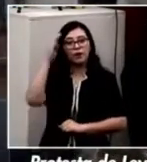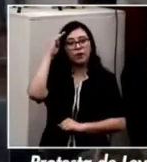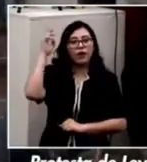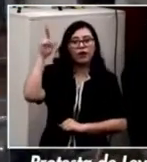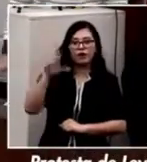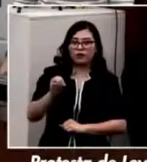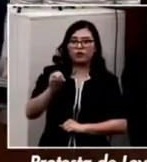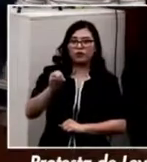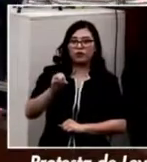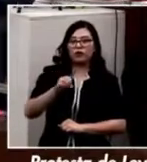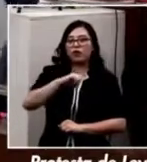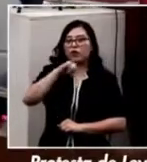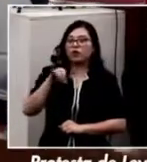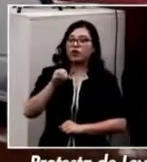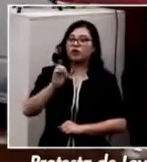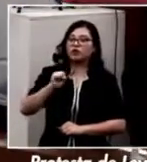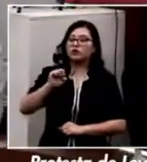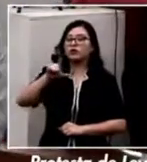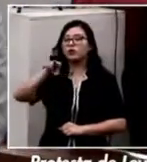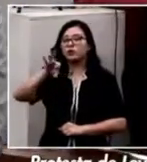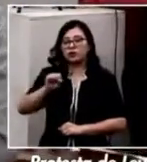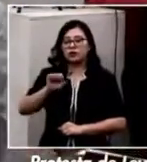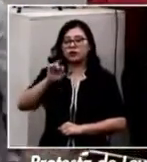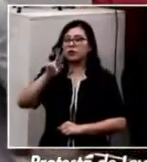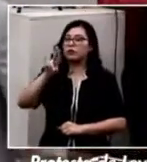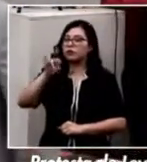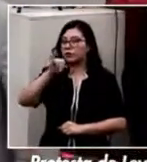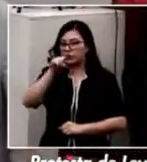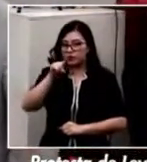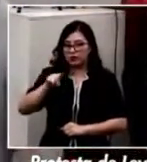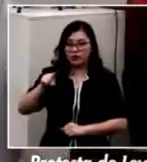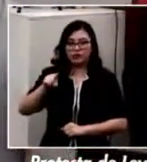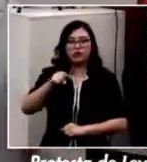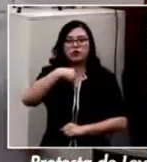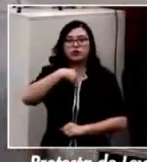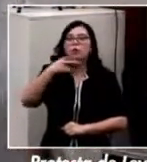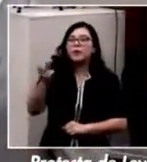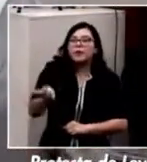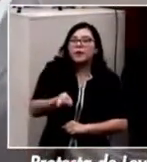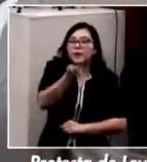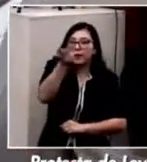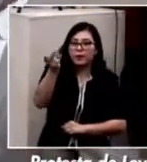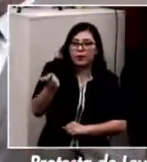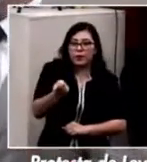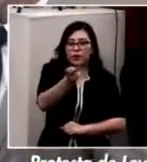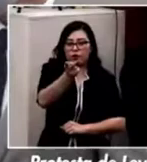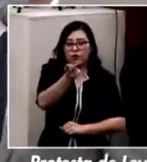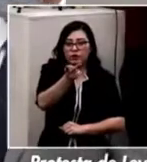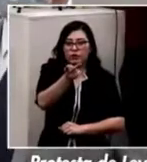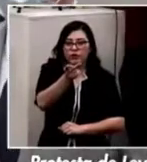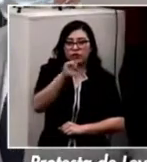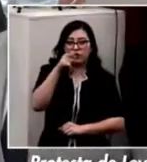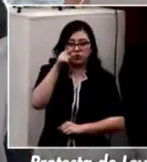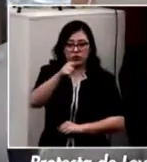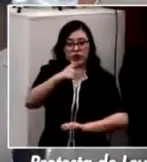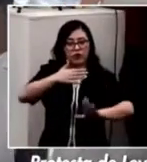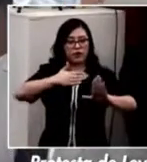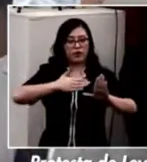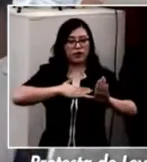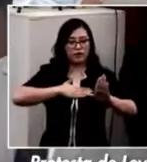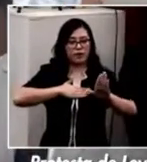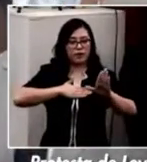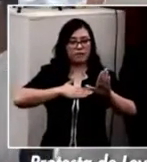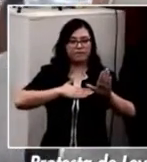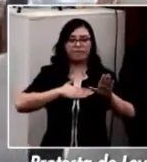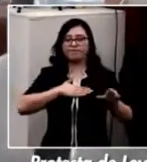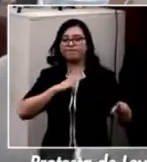manera interponer sus denuncias, solicitar la justicia necesaria, señor fiscal? Claro,